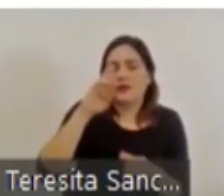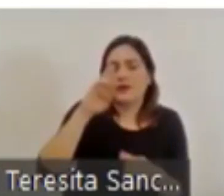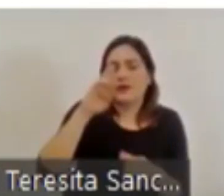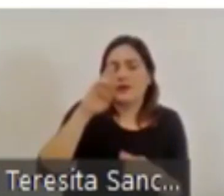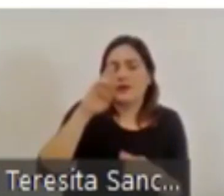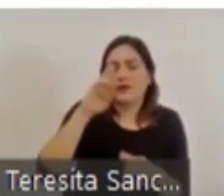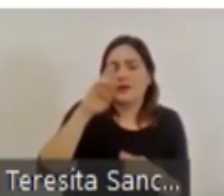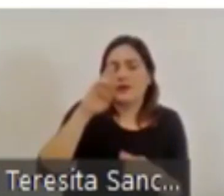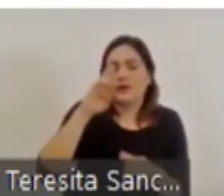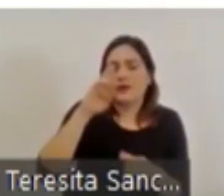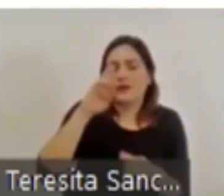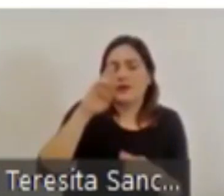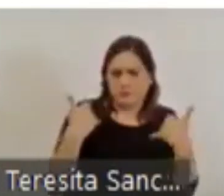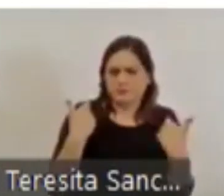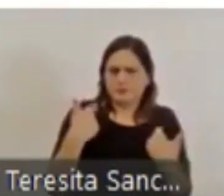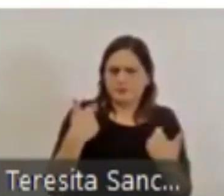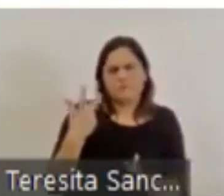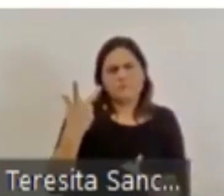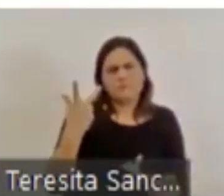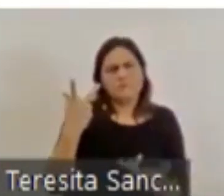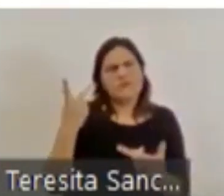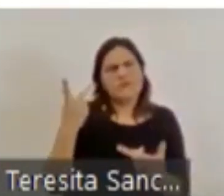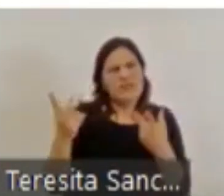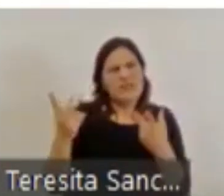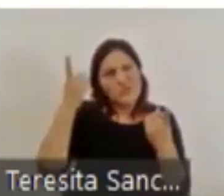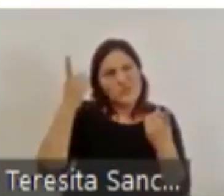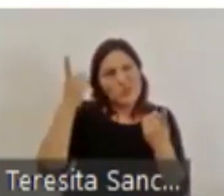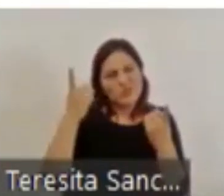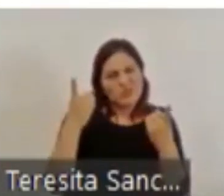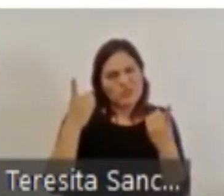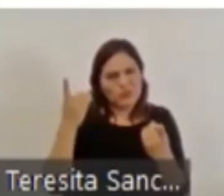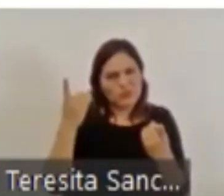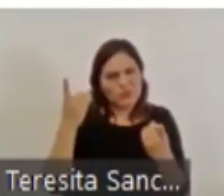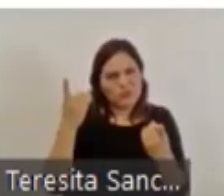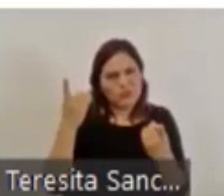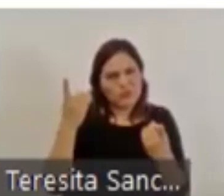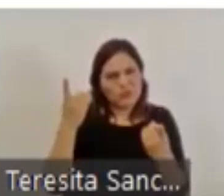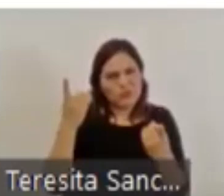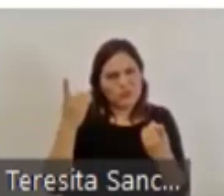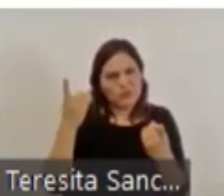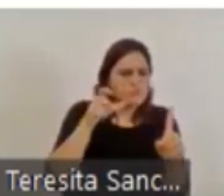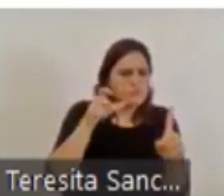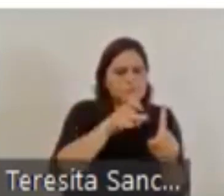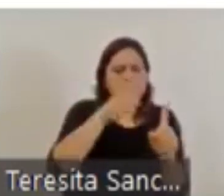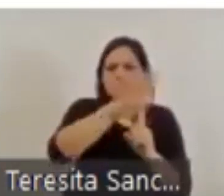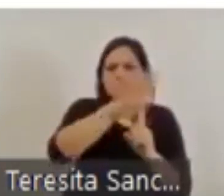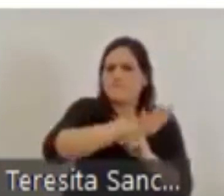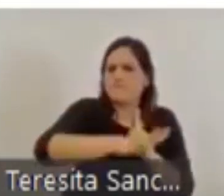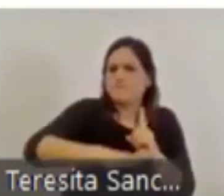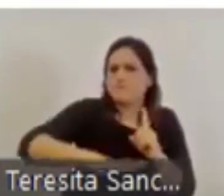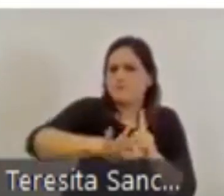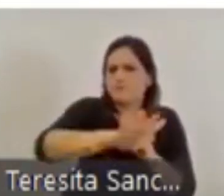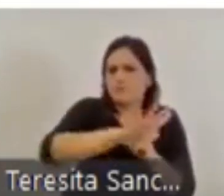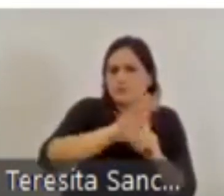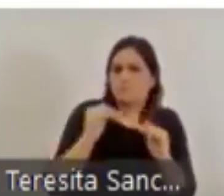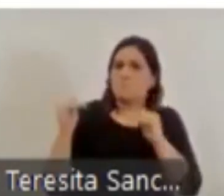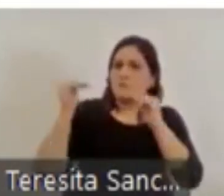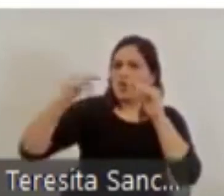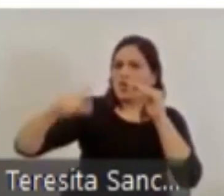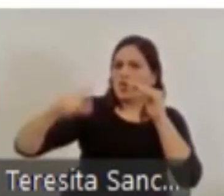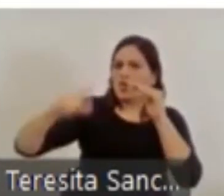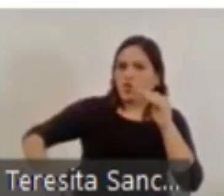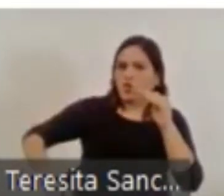Entonces, pues mi pregunta era, ¿por qué protección civil a nivel gubernamental pues no tiene